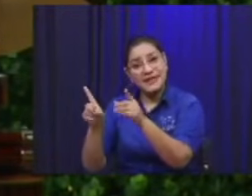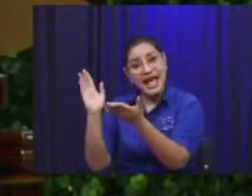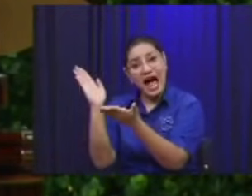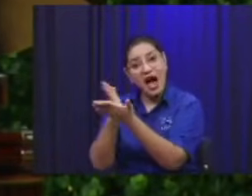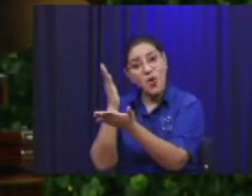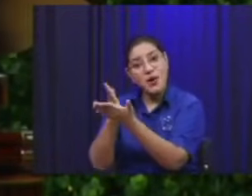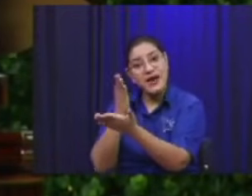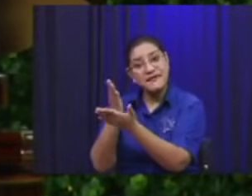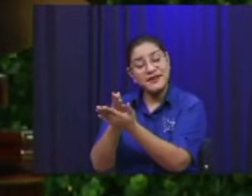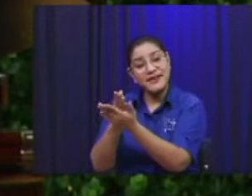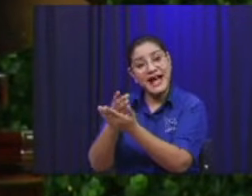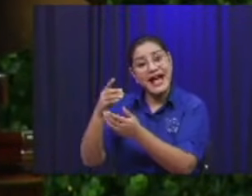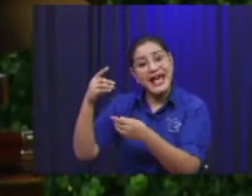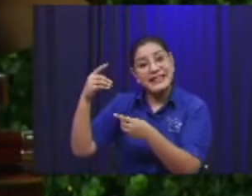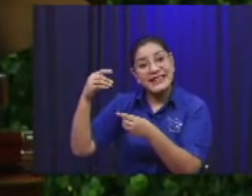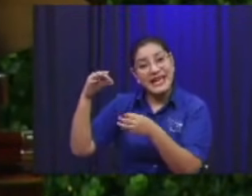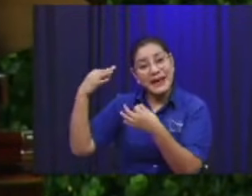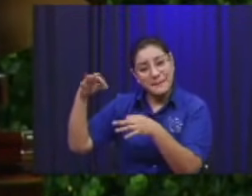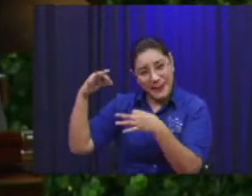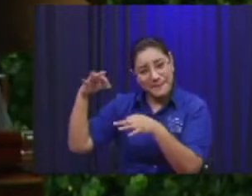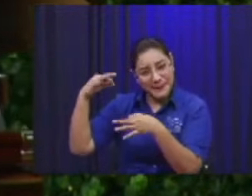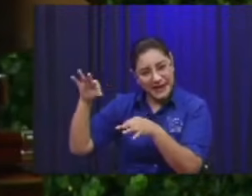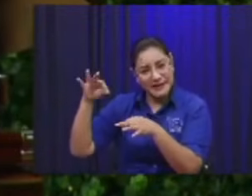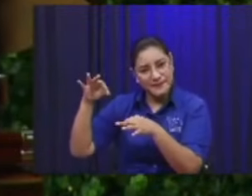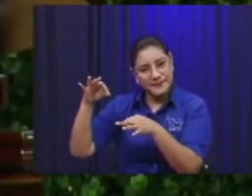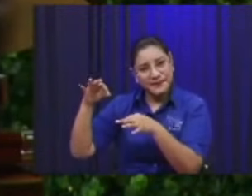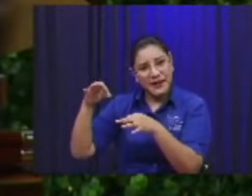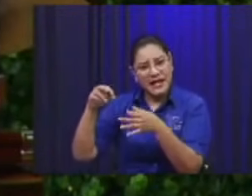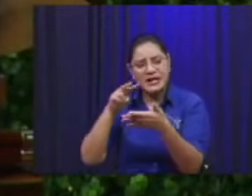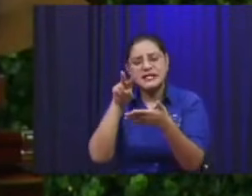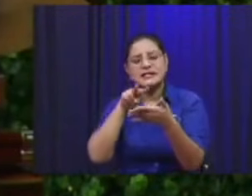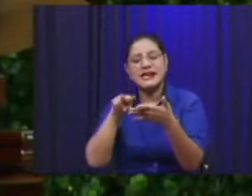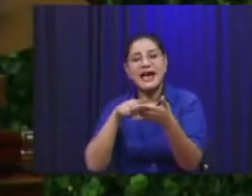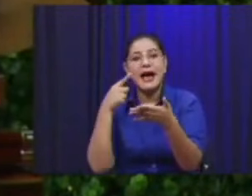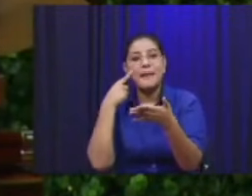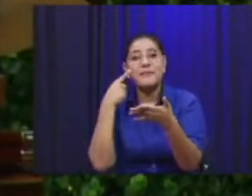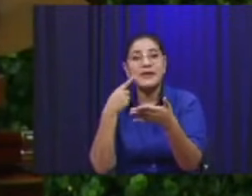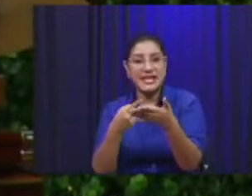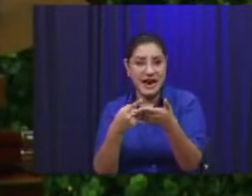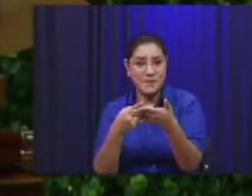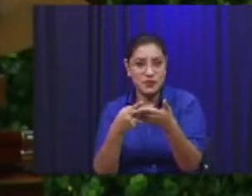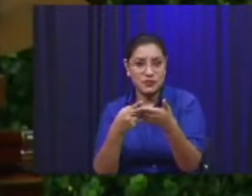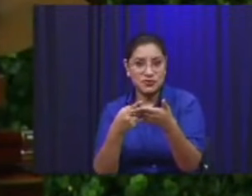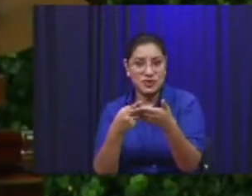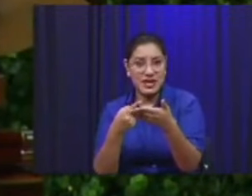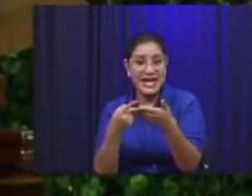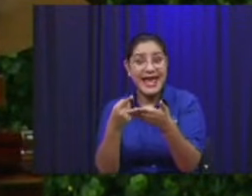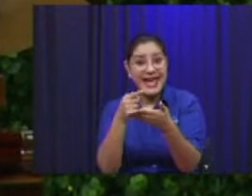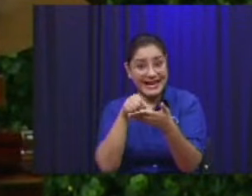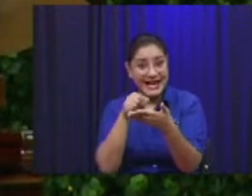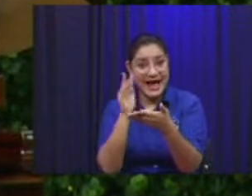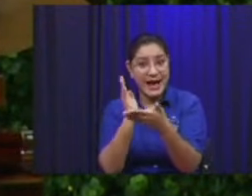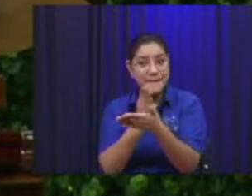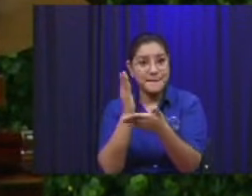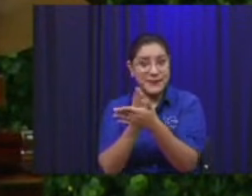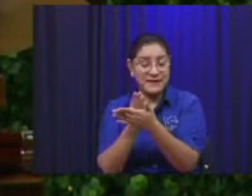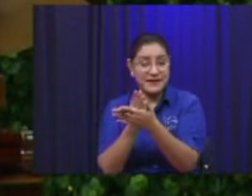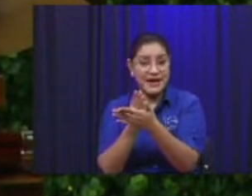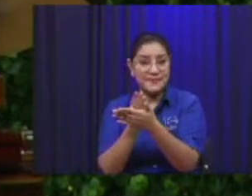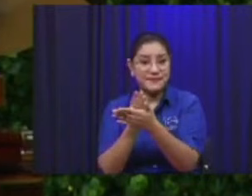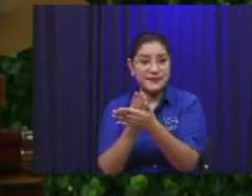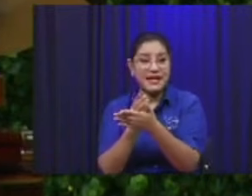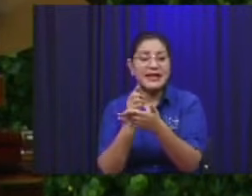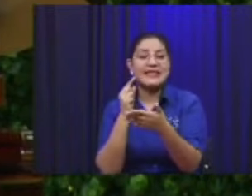procedamos pues astutamente cuando sea que se multiplique en caso de guerra se una también contra los que no se pelean y se vaya